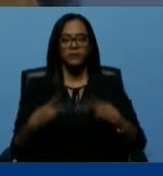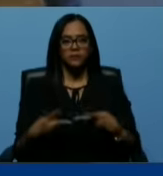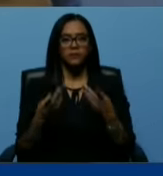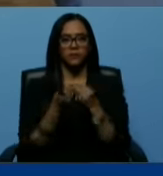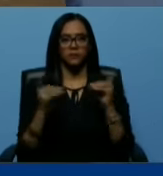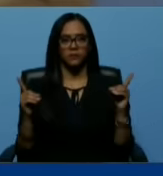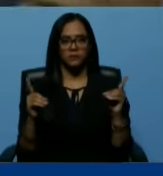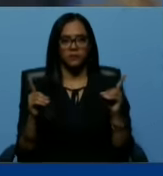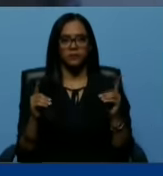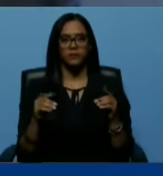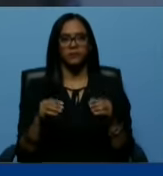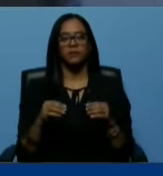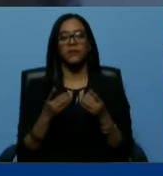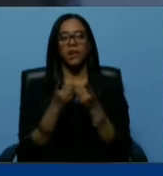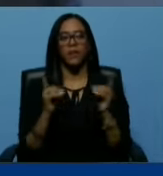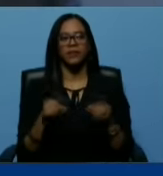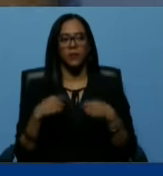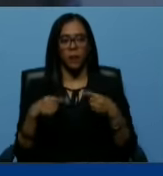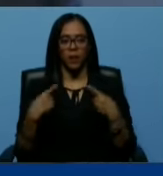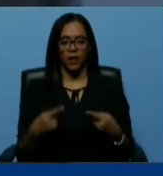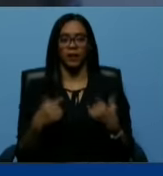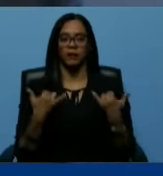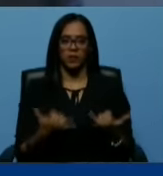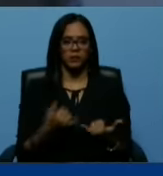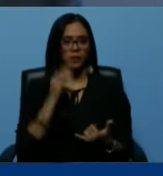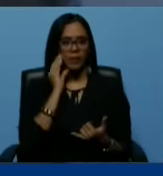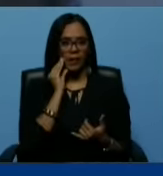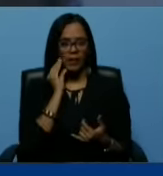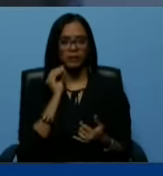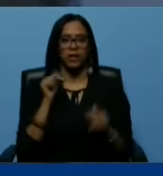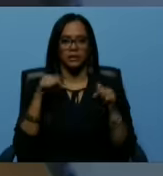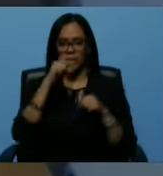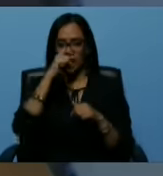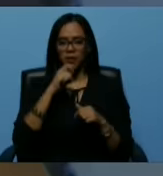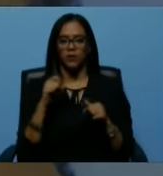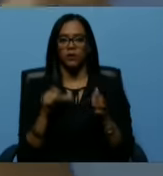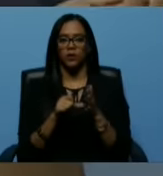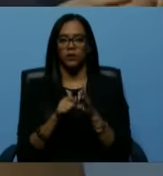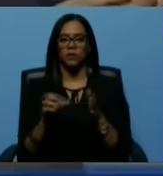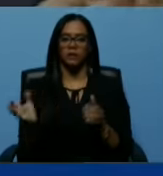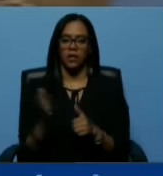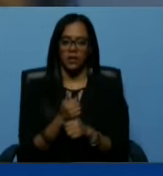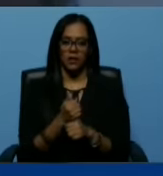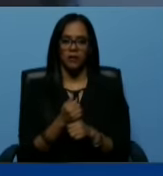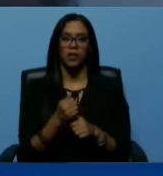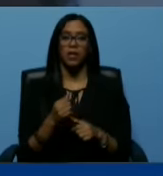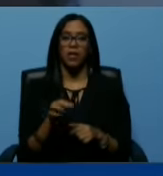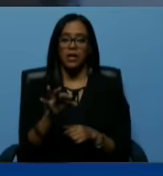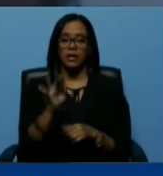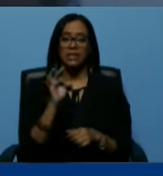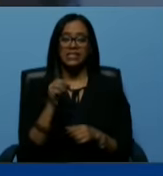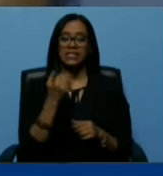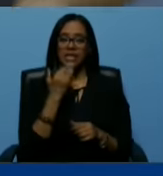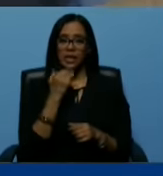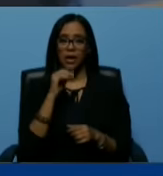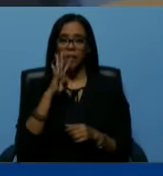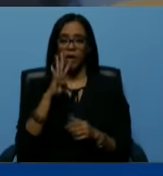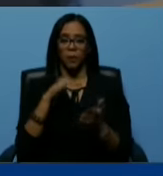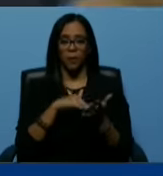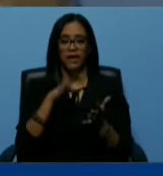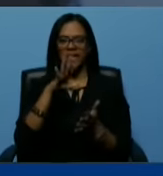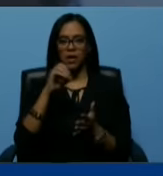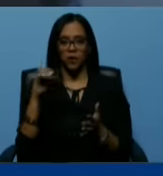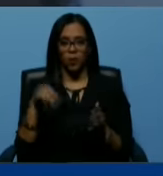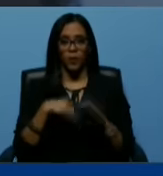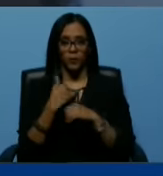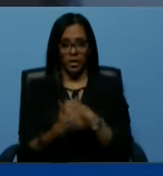democracia popular. Ya se dio una experiencia previa este año donde se eligieron cerca de 4.500 proyectos. En la